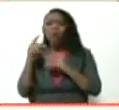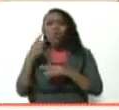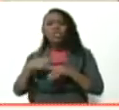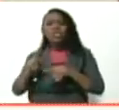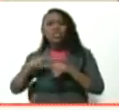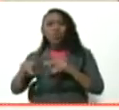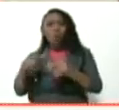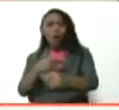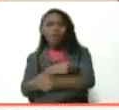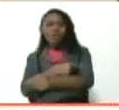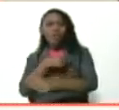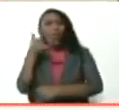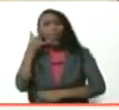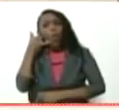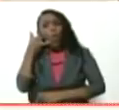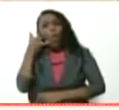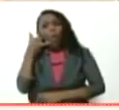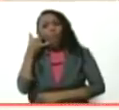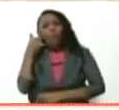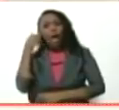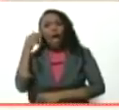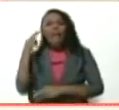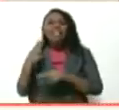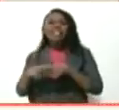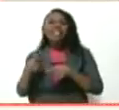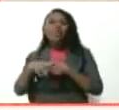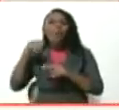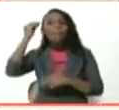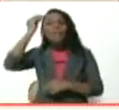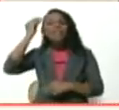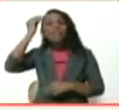herido. El niño creyó que era Nicolás el que lo estaba llamando.